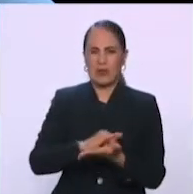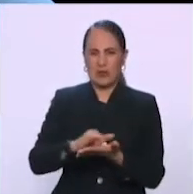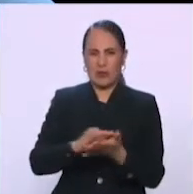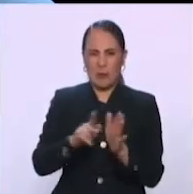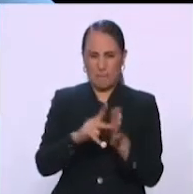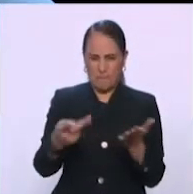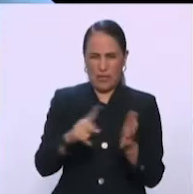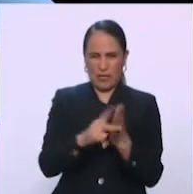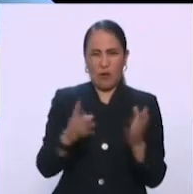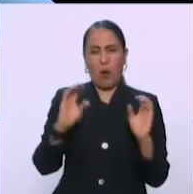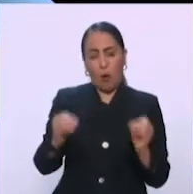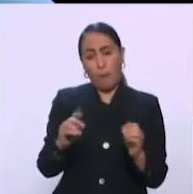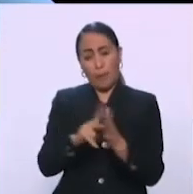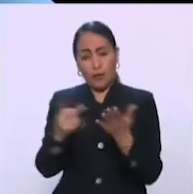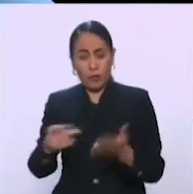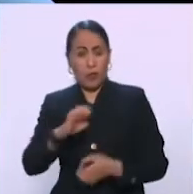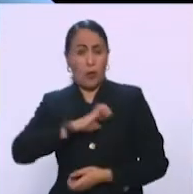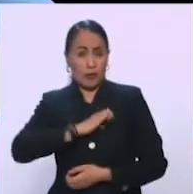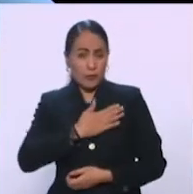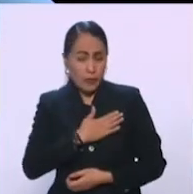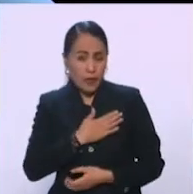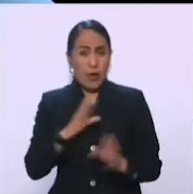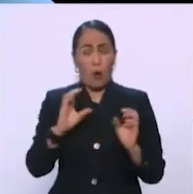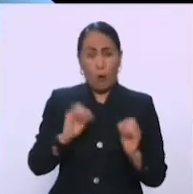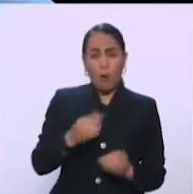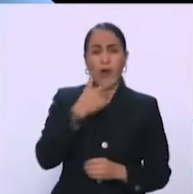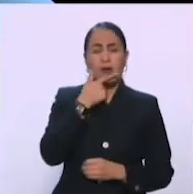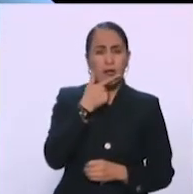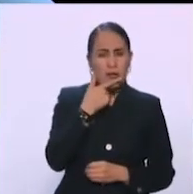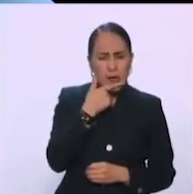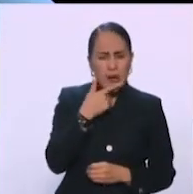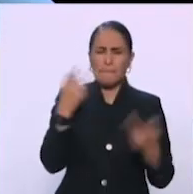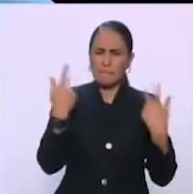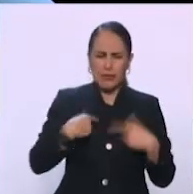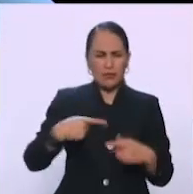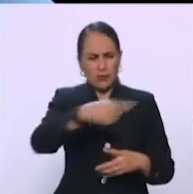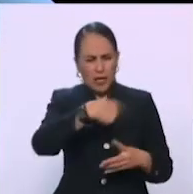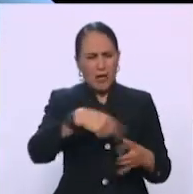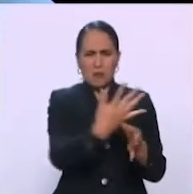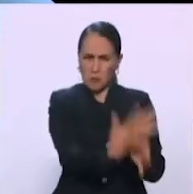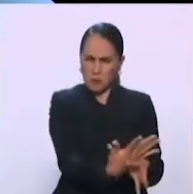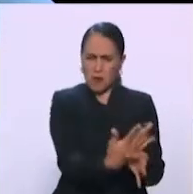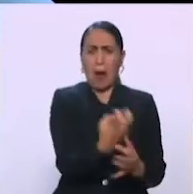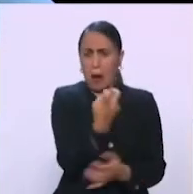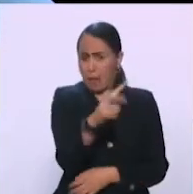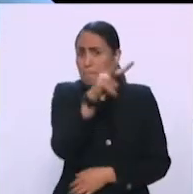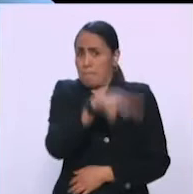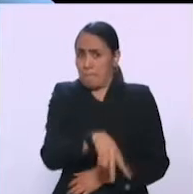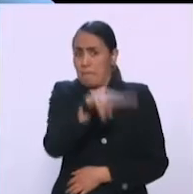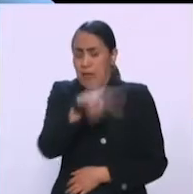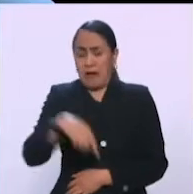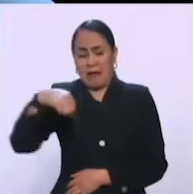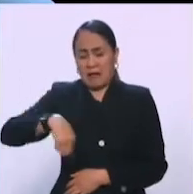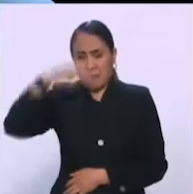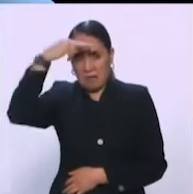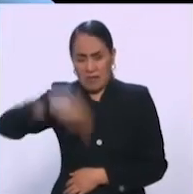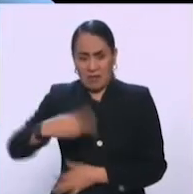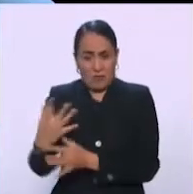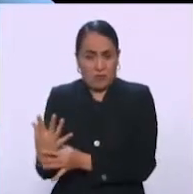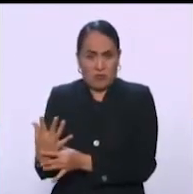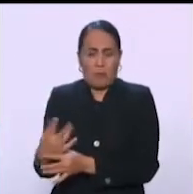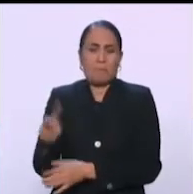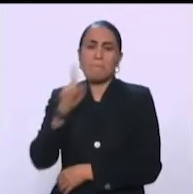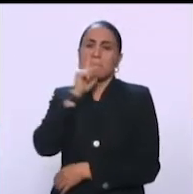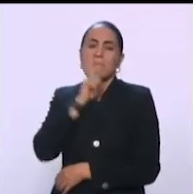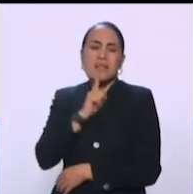de España o lo dice un periódico inglés, todo el mundo tiene que decir, ellos tienen la verdad. Lo que puedo decirles